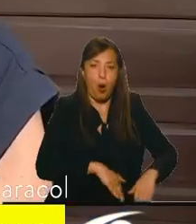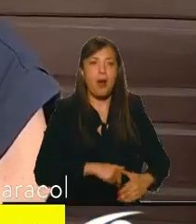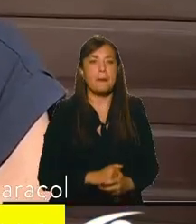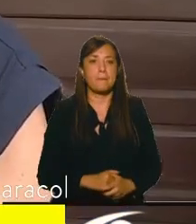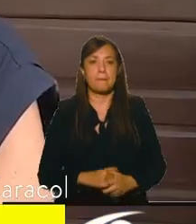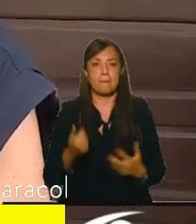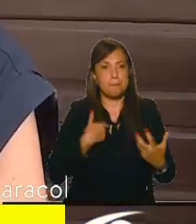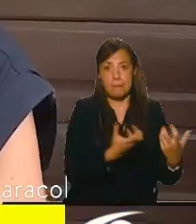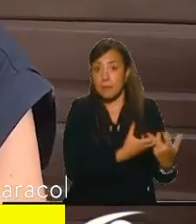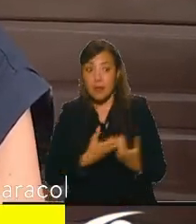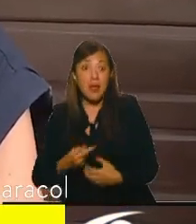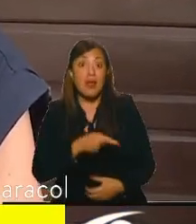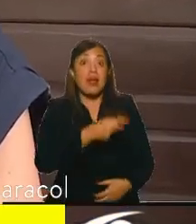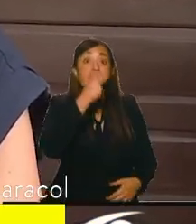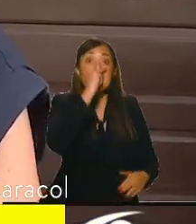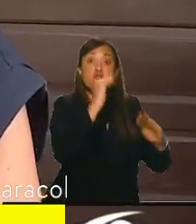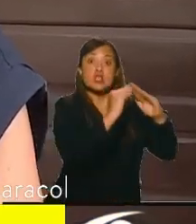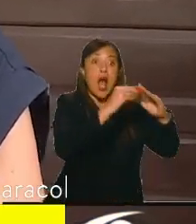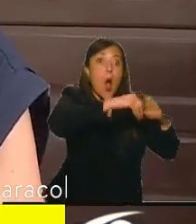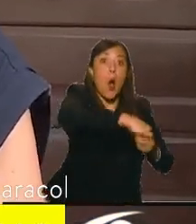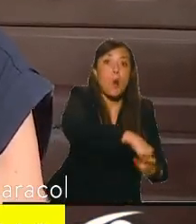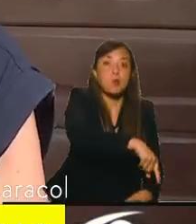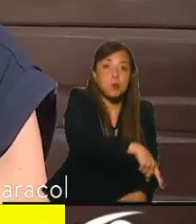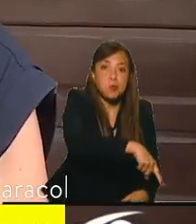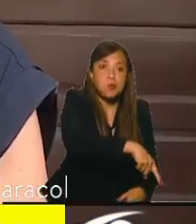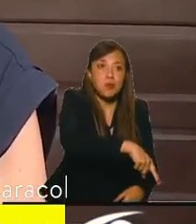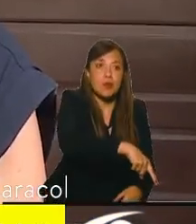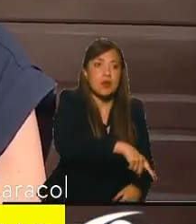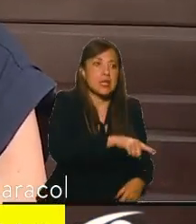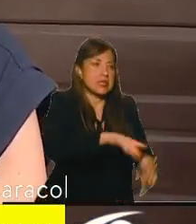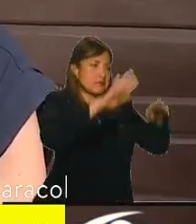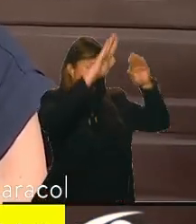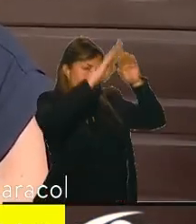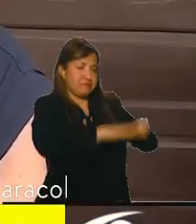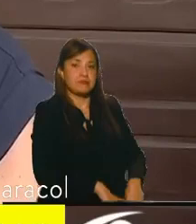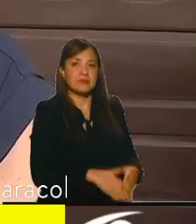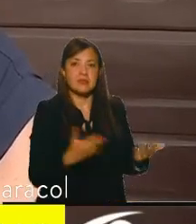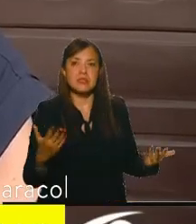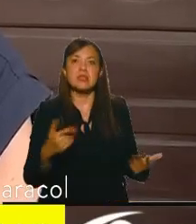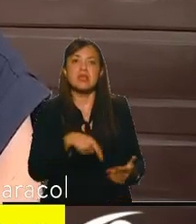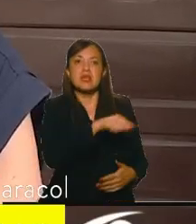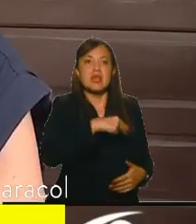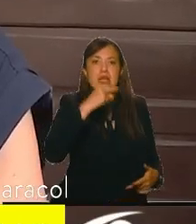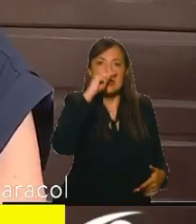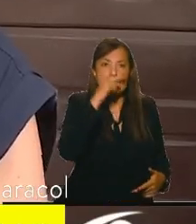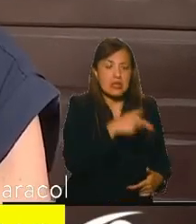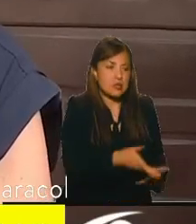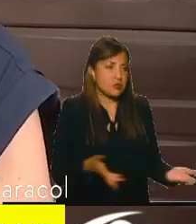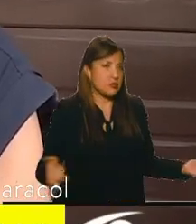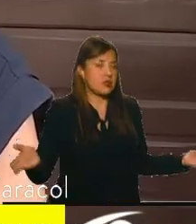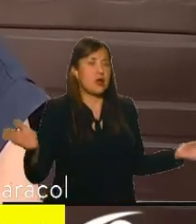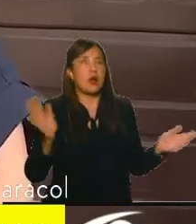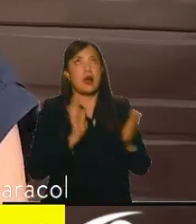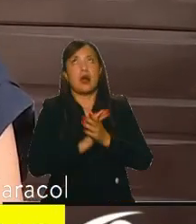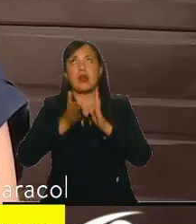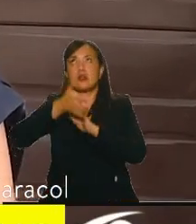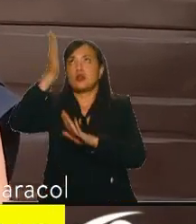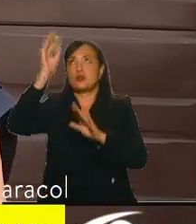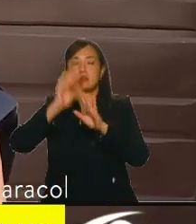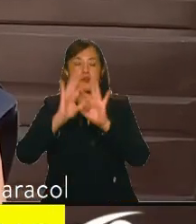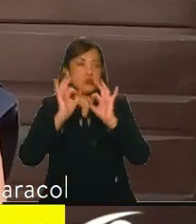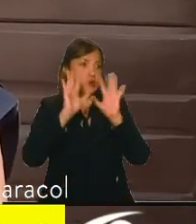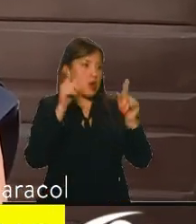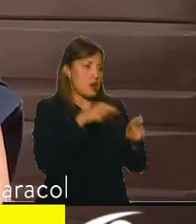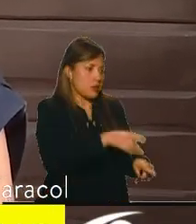y estaban los niños adentro sepultados. ¿Cómo quedó eso? Para lo que sufrieron los niños, Dios es grande.